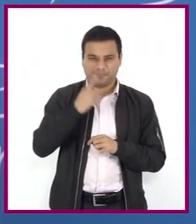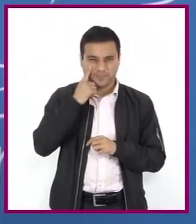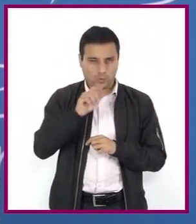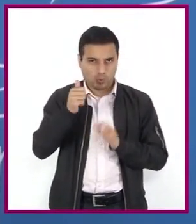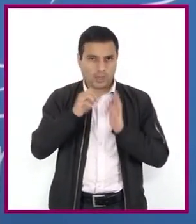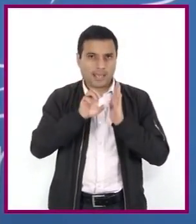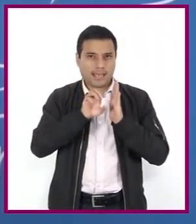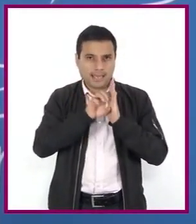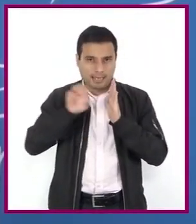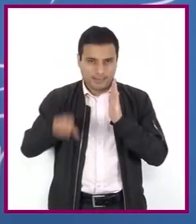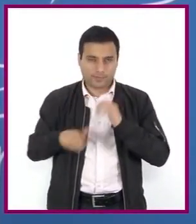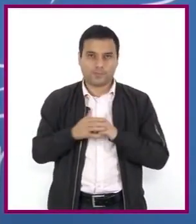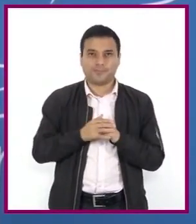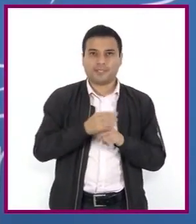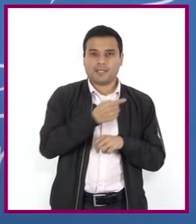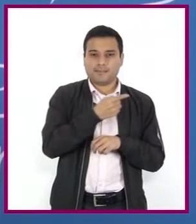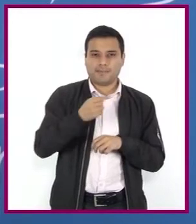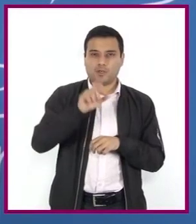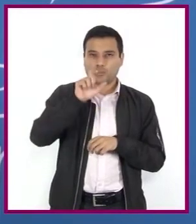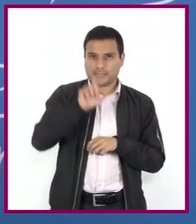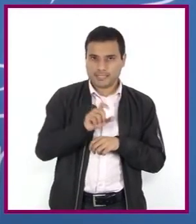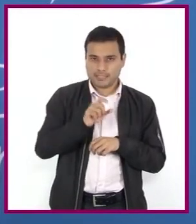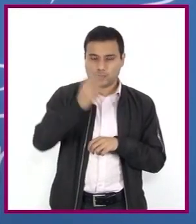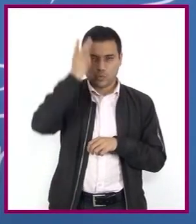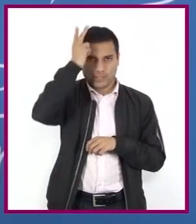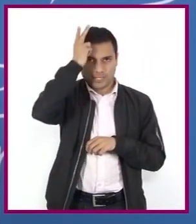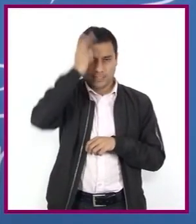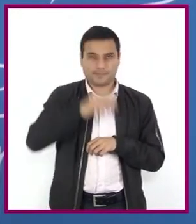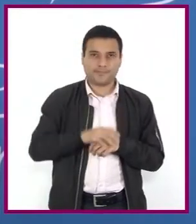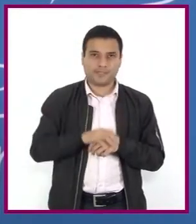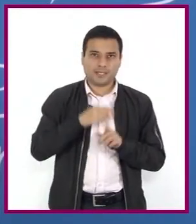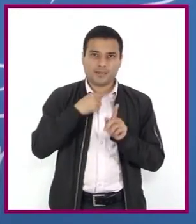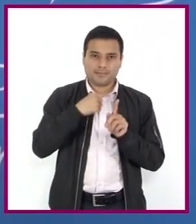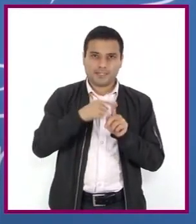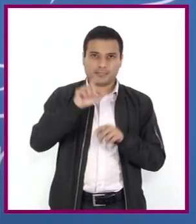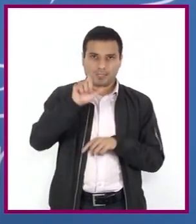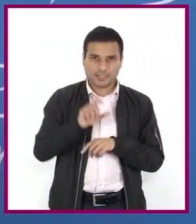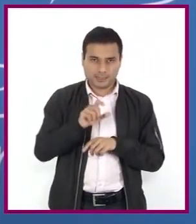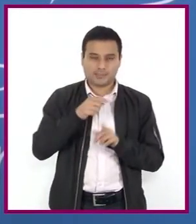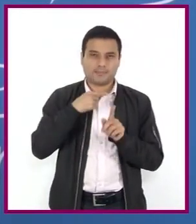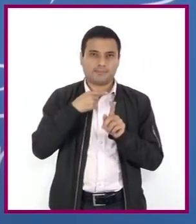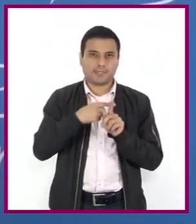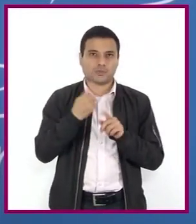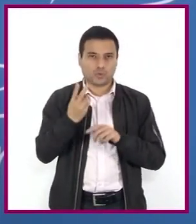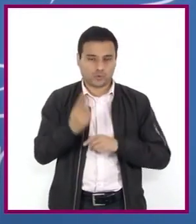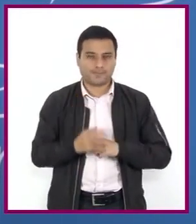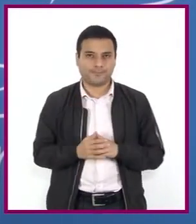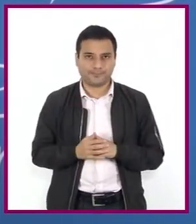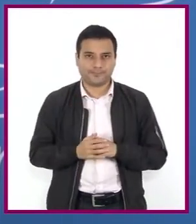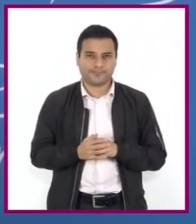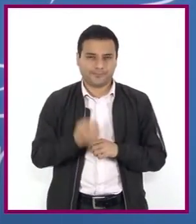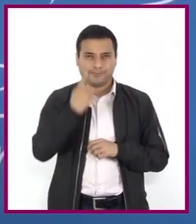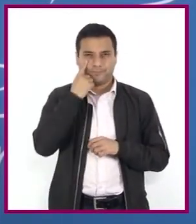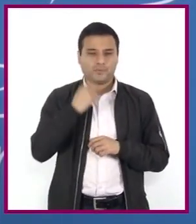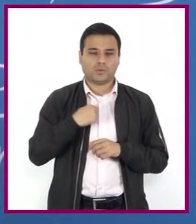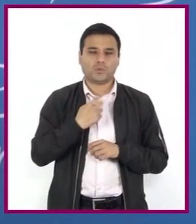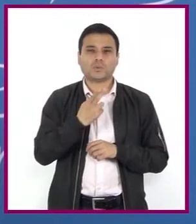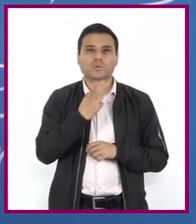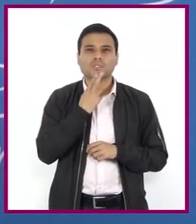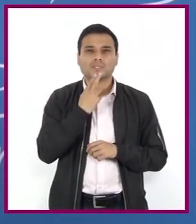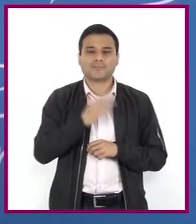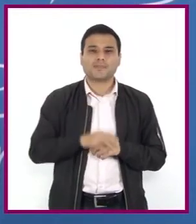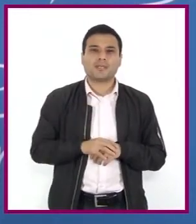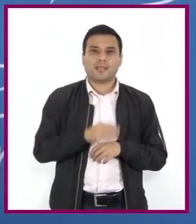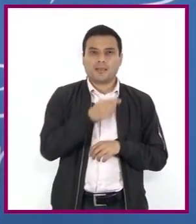menos x cuadrada más x más 2. Para su tabulación escogemos valores desde 4 negativo